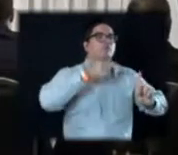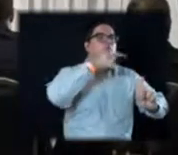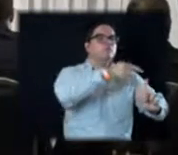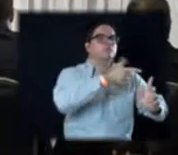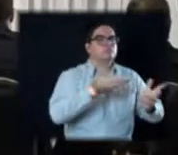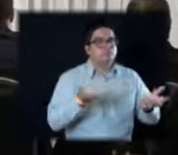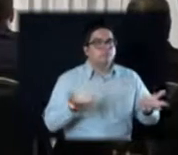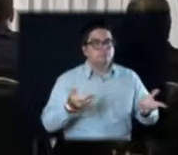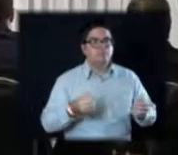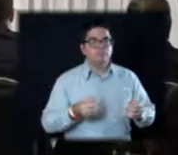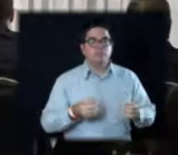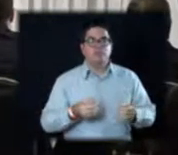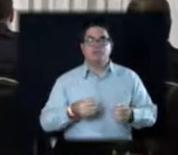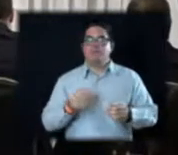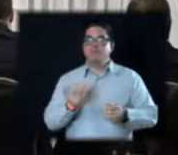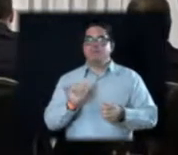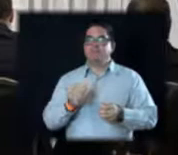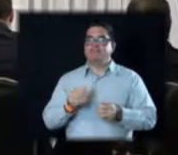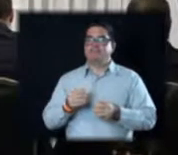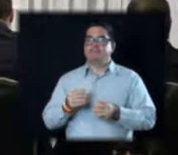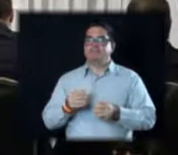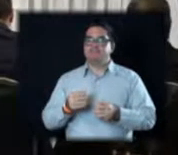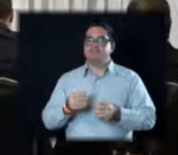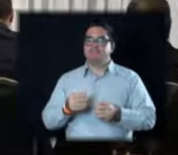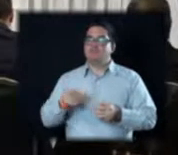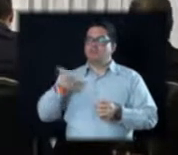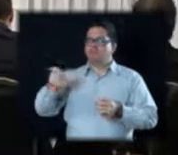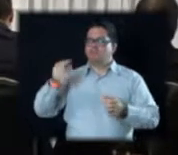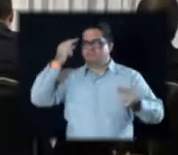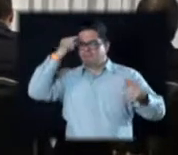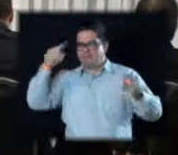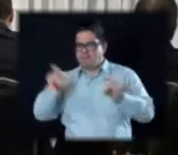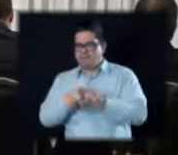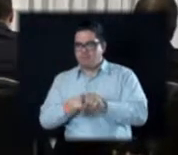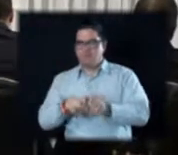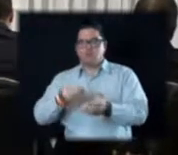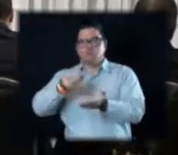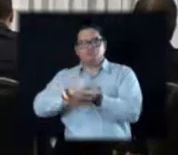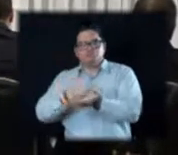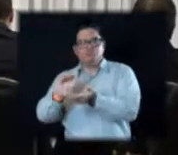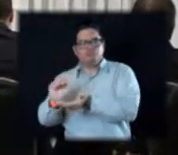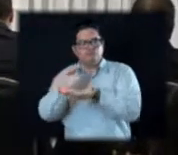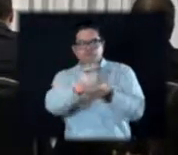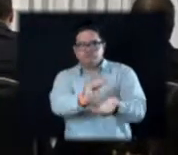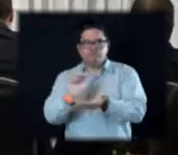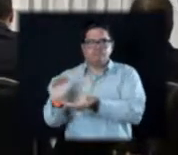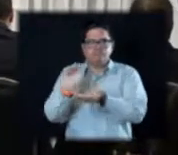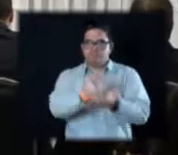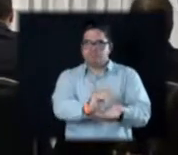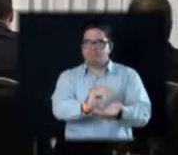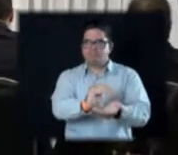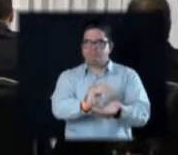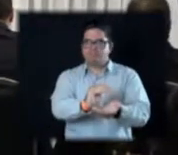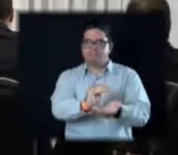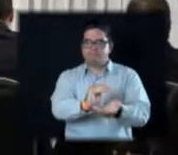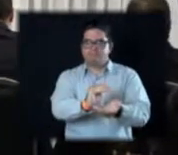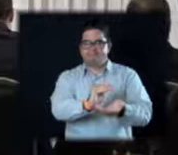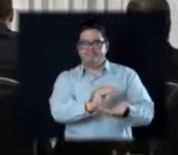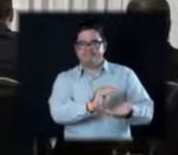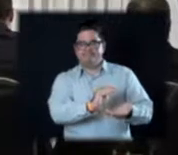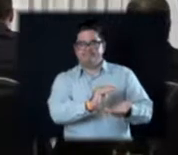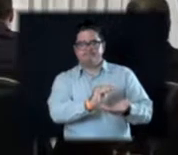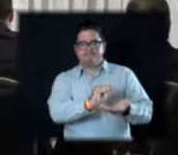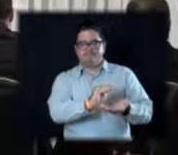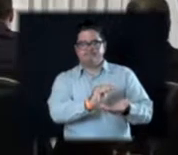la rama legislativa, la legislatura y la judicatura, aunque tengan unos acuerdos con ellos porque